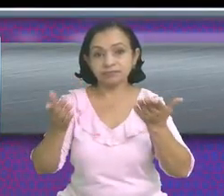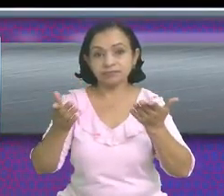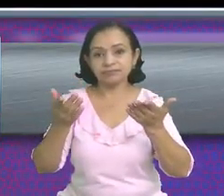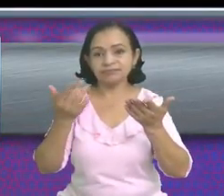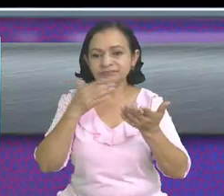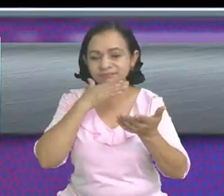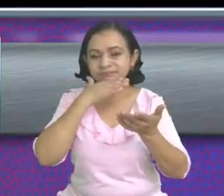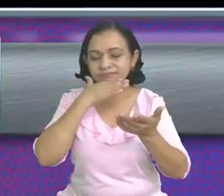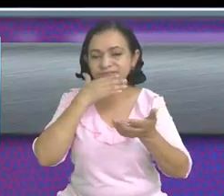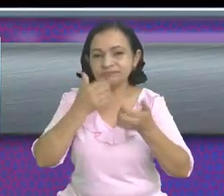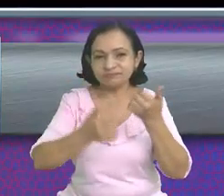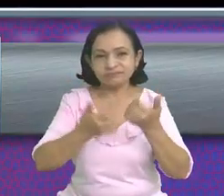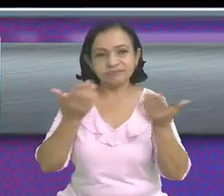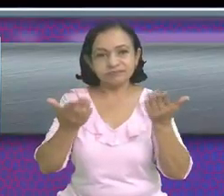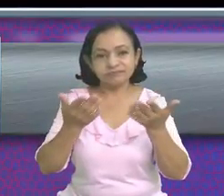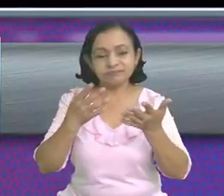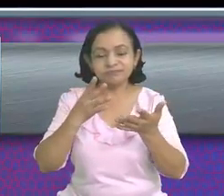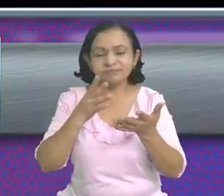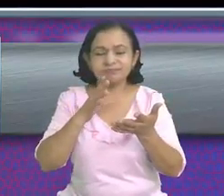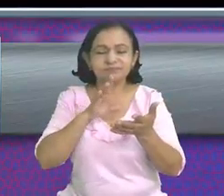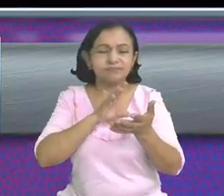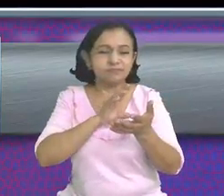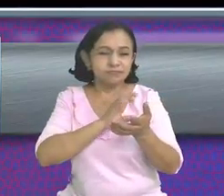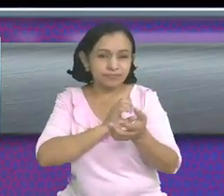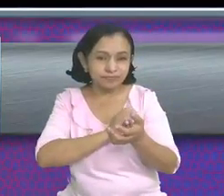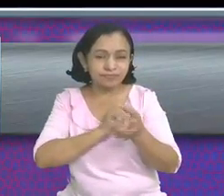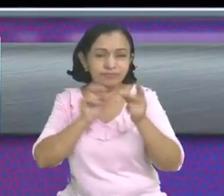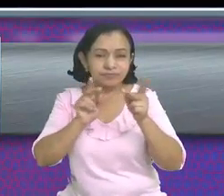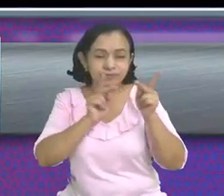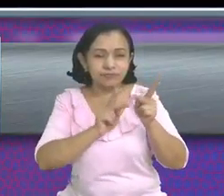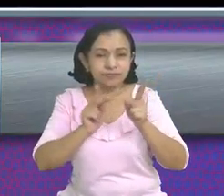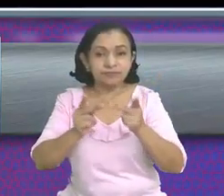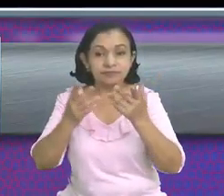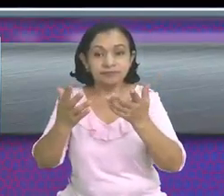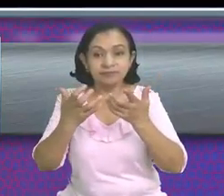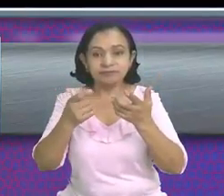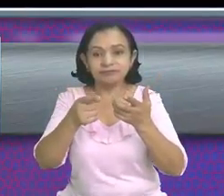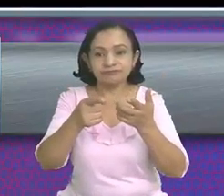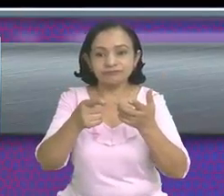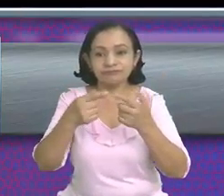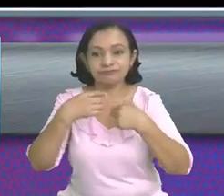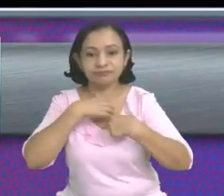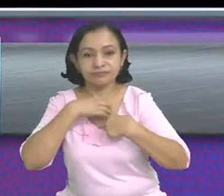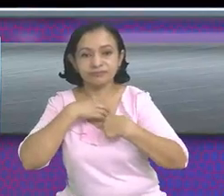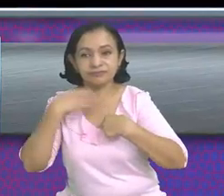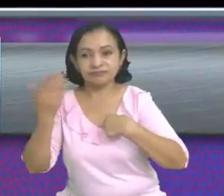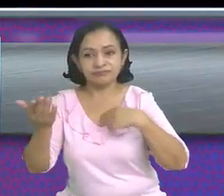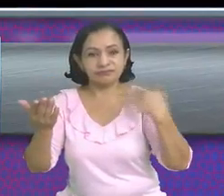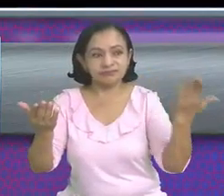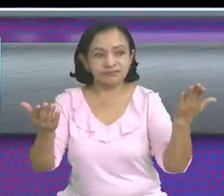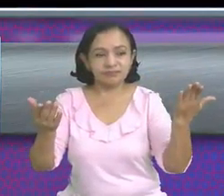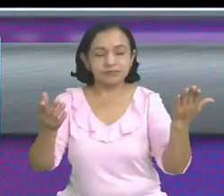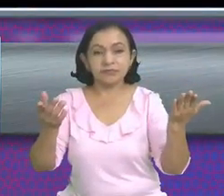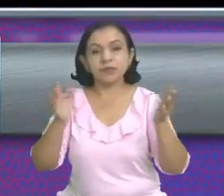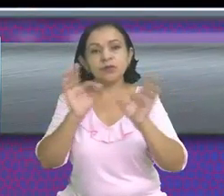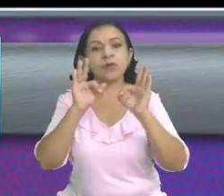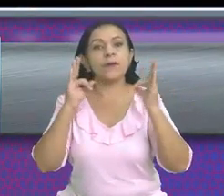vienen muchos sentimientos de frustración, ¿verdad? De lo que quieren ser y de lo que son. O quizá cuando no hay una